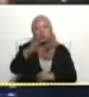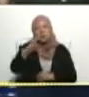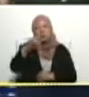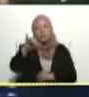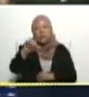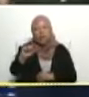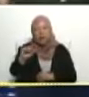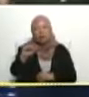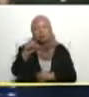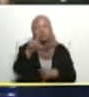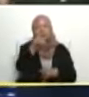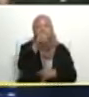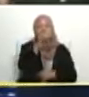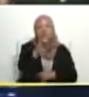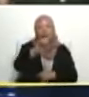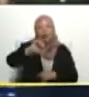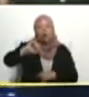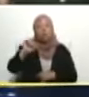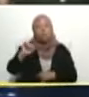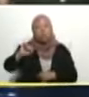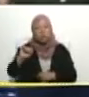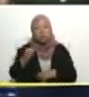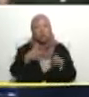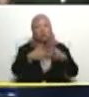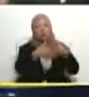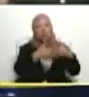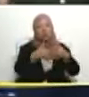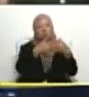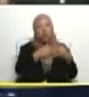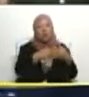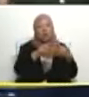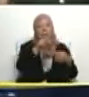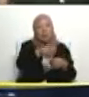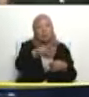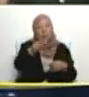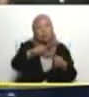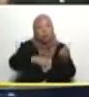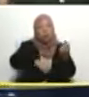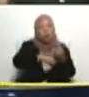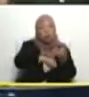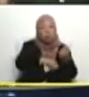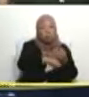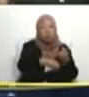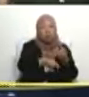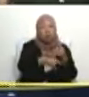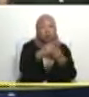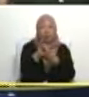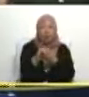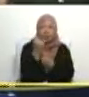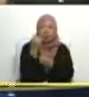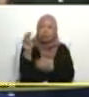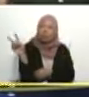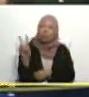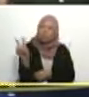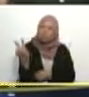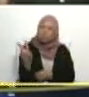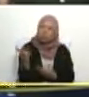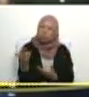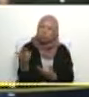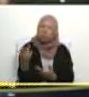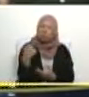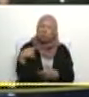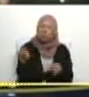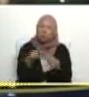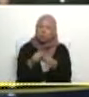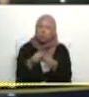DEA, a quienes aquí les hacen el juego, los venezolanos, las venezolanas, traidores también, que se ligan,